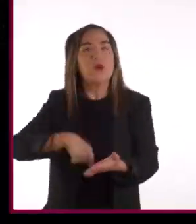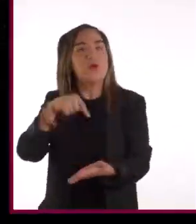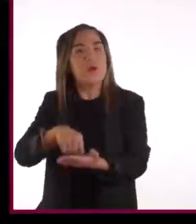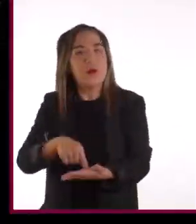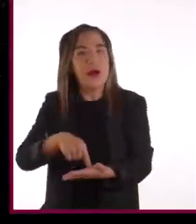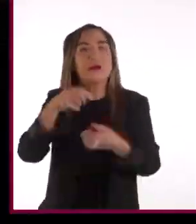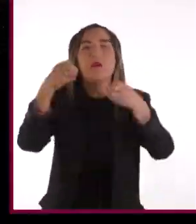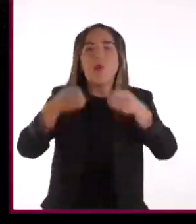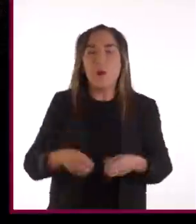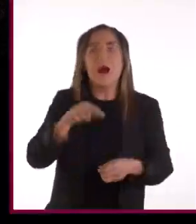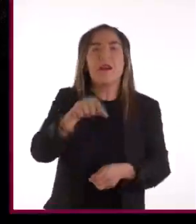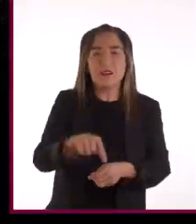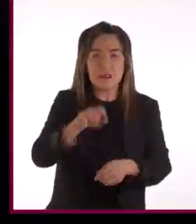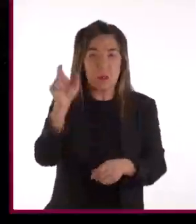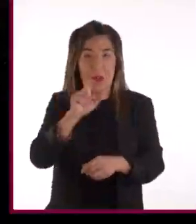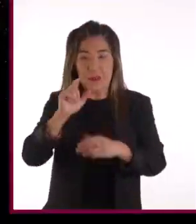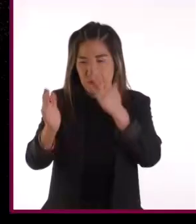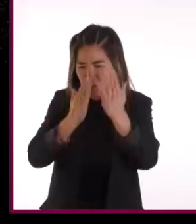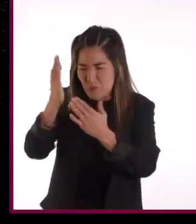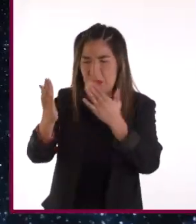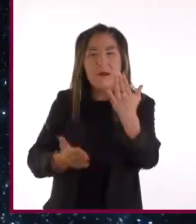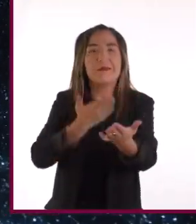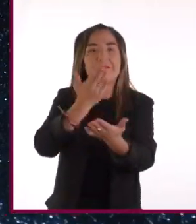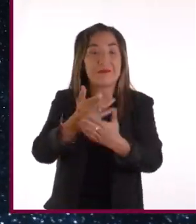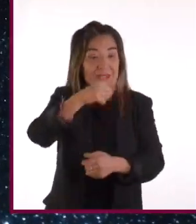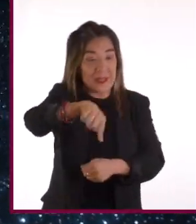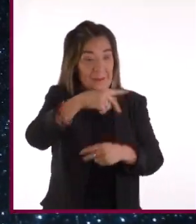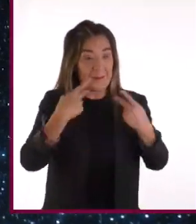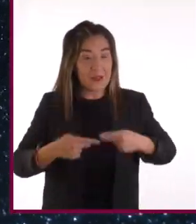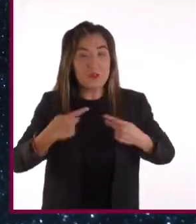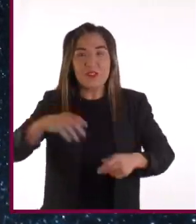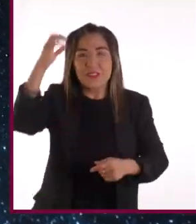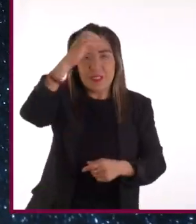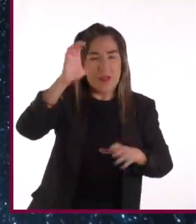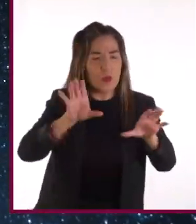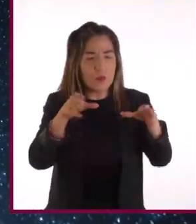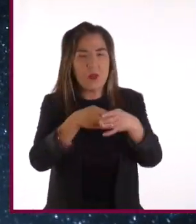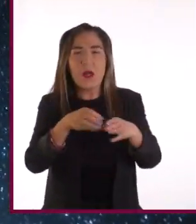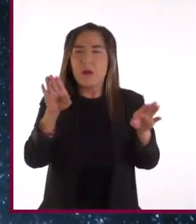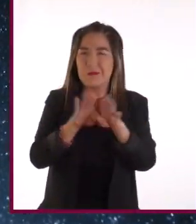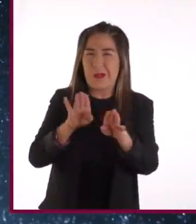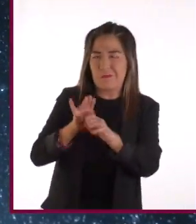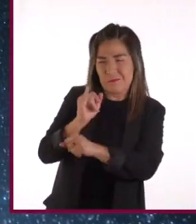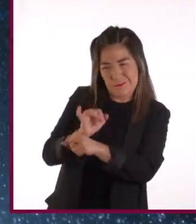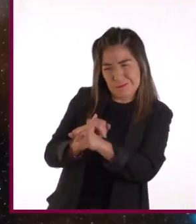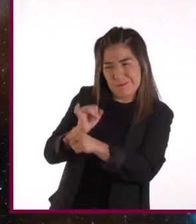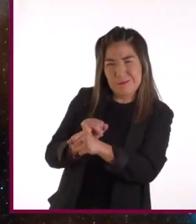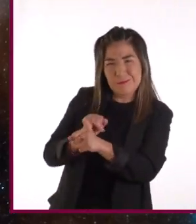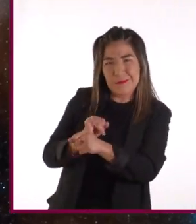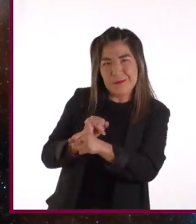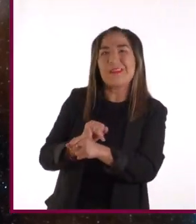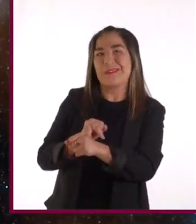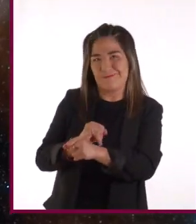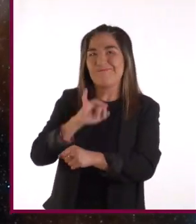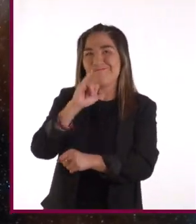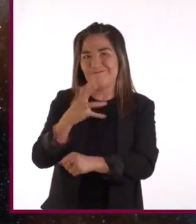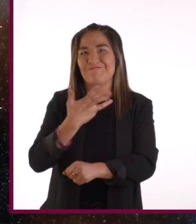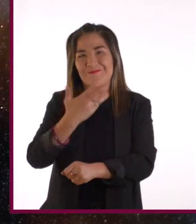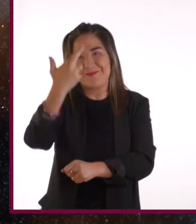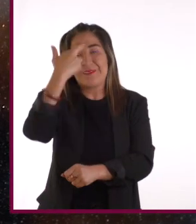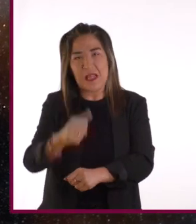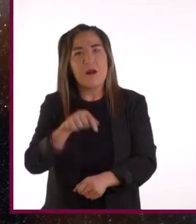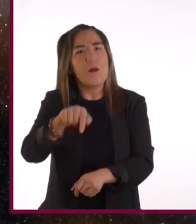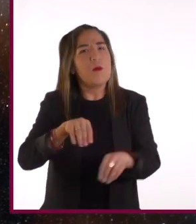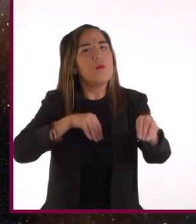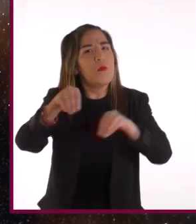espacio-tiempo. Sin embargo, cuando hizo su propuesta, la comunidad científica tenía la expectativa de corroborar que,